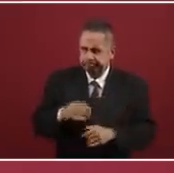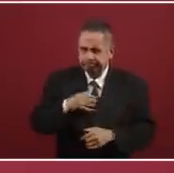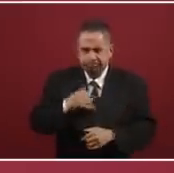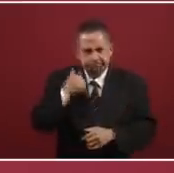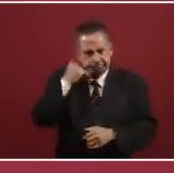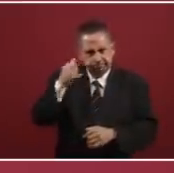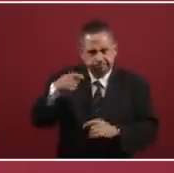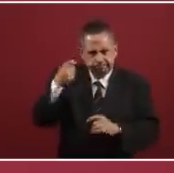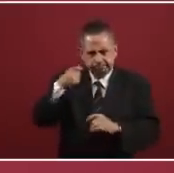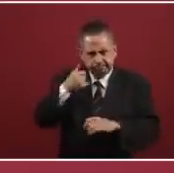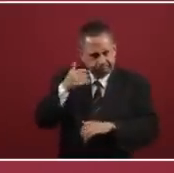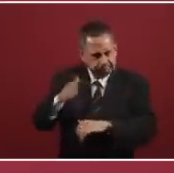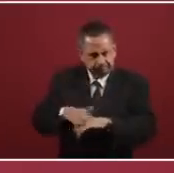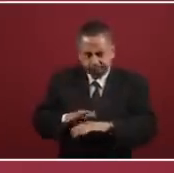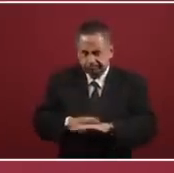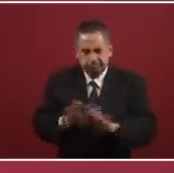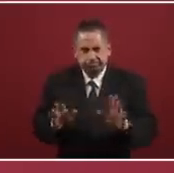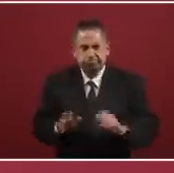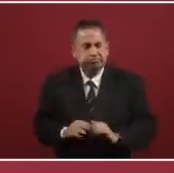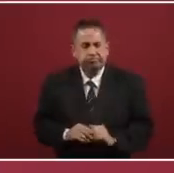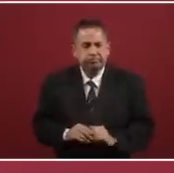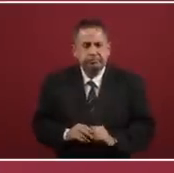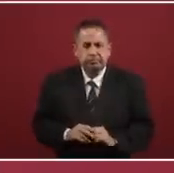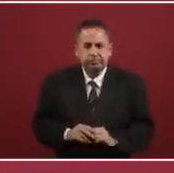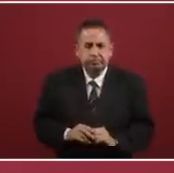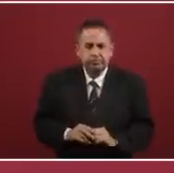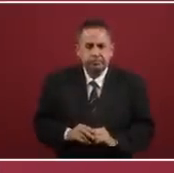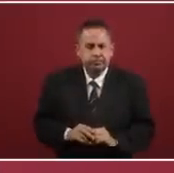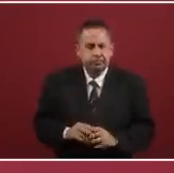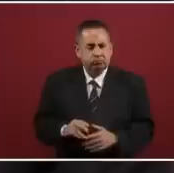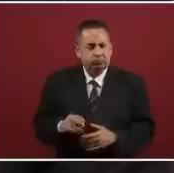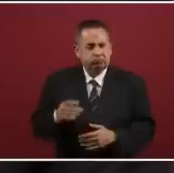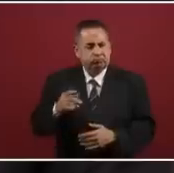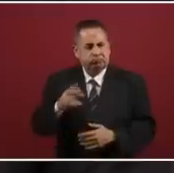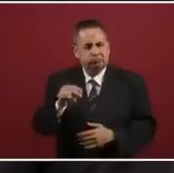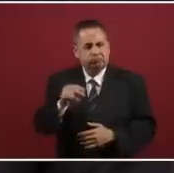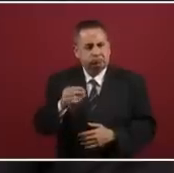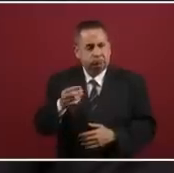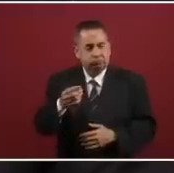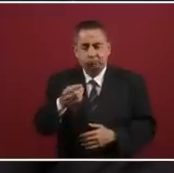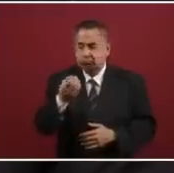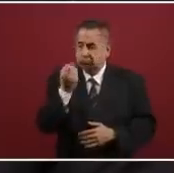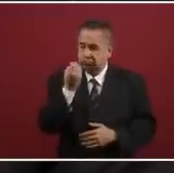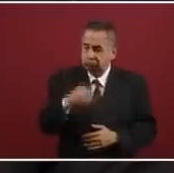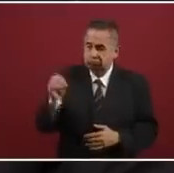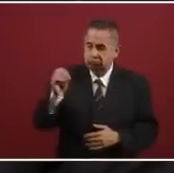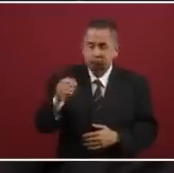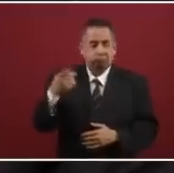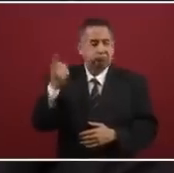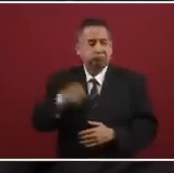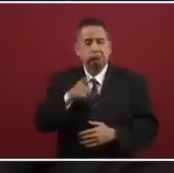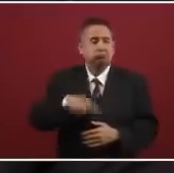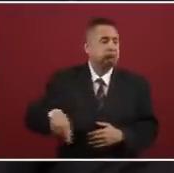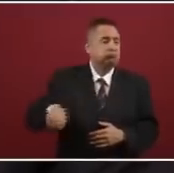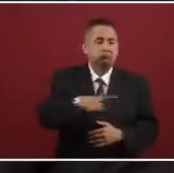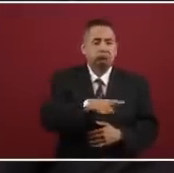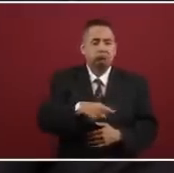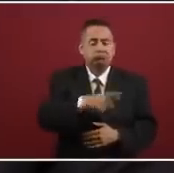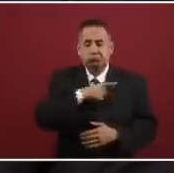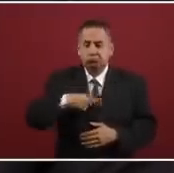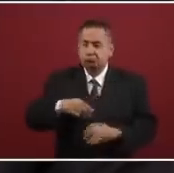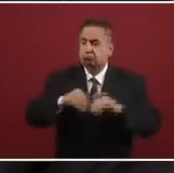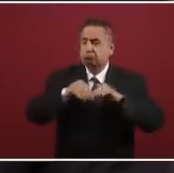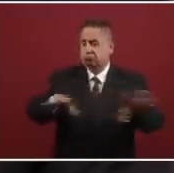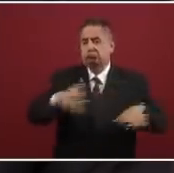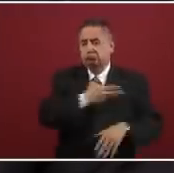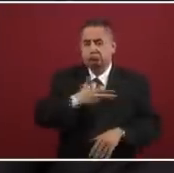para que, pues, no se llevar a cabo esa